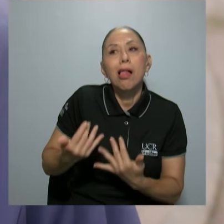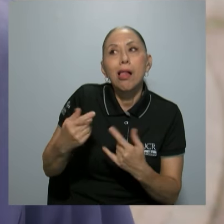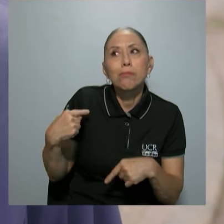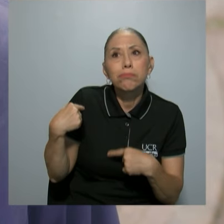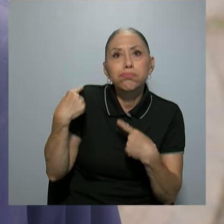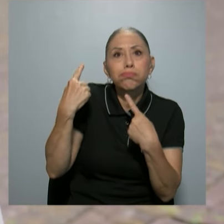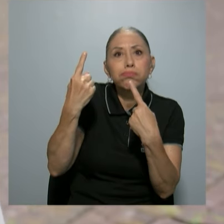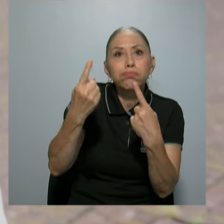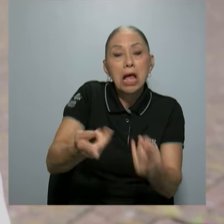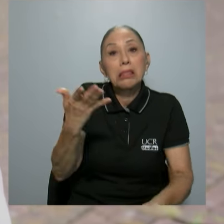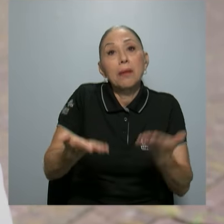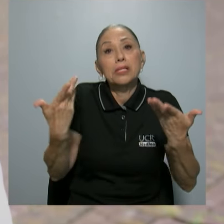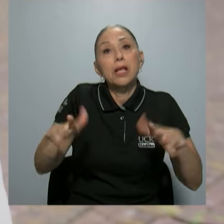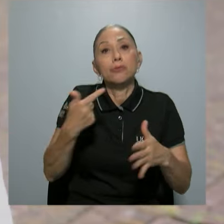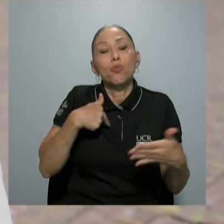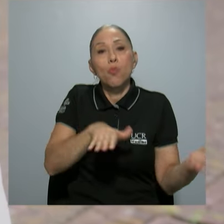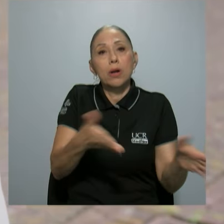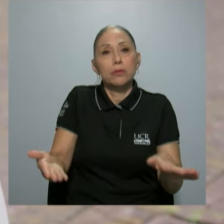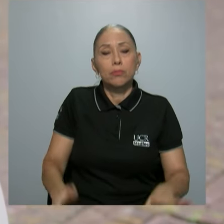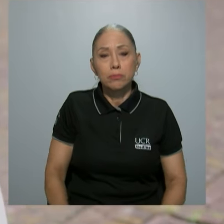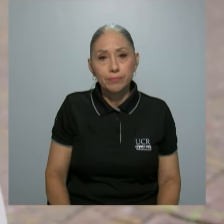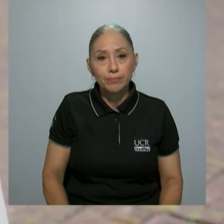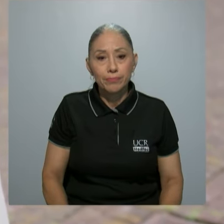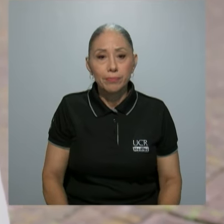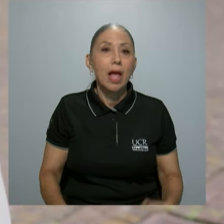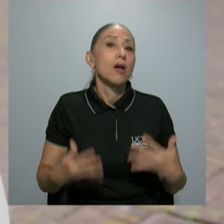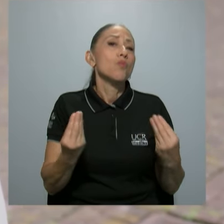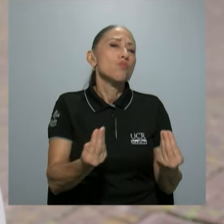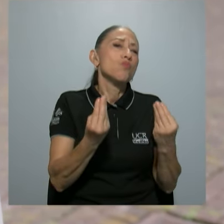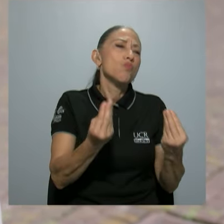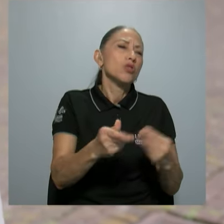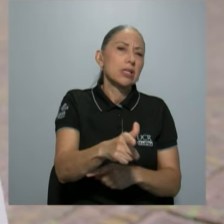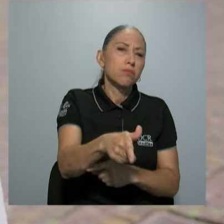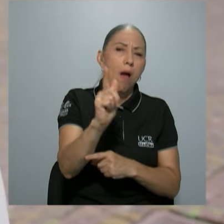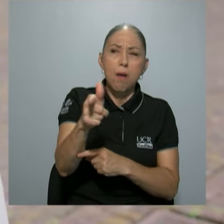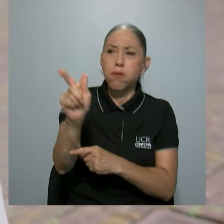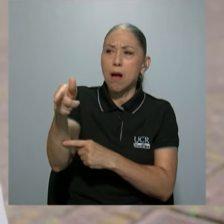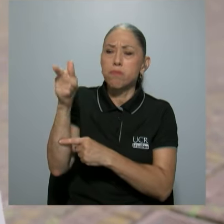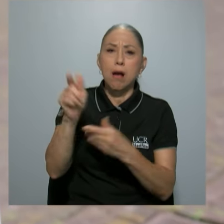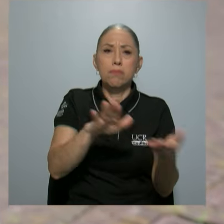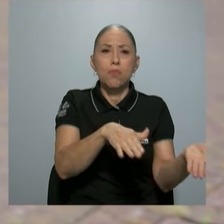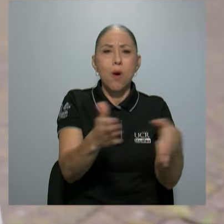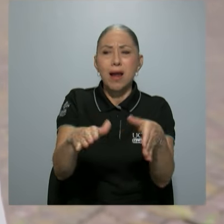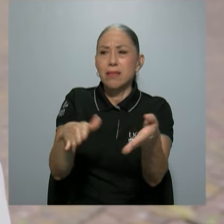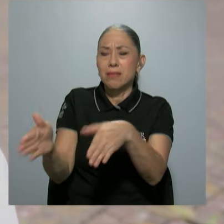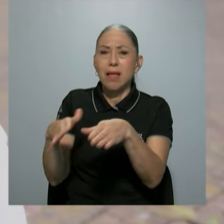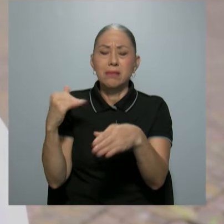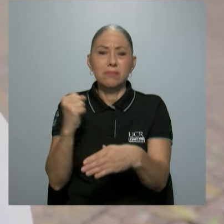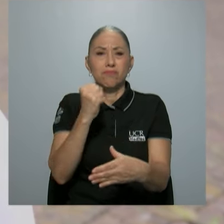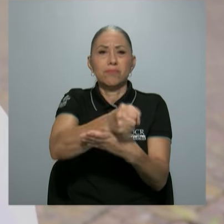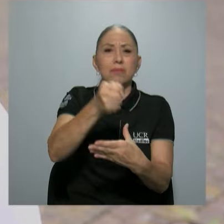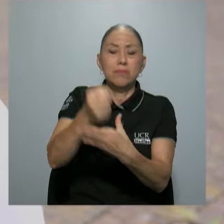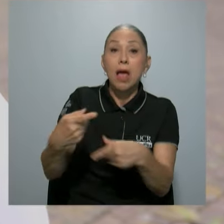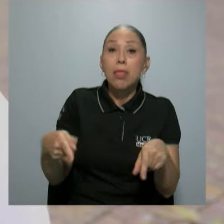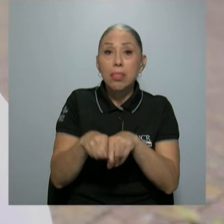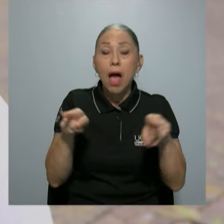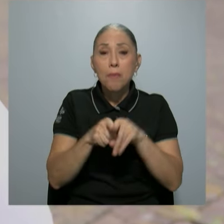posible que haya muerto. Los asesinatos que hay en todos lados, todo eso, los accidentes de